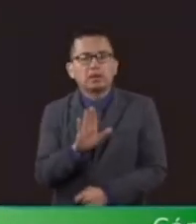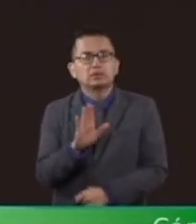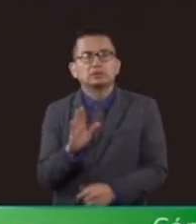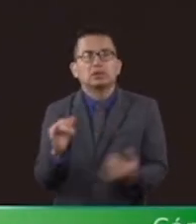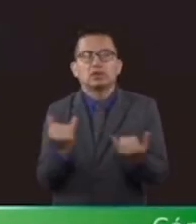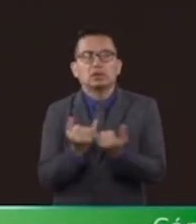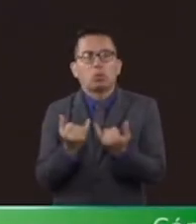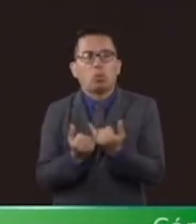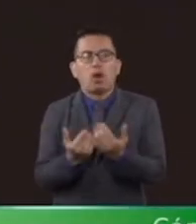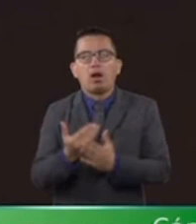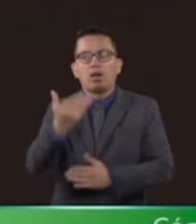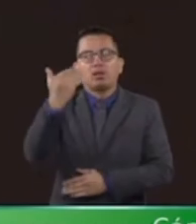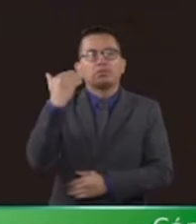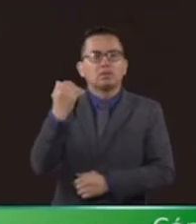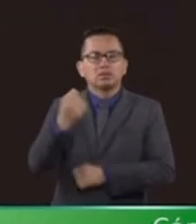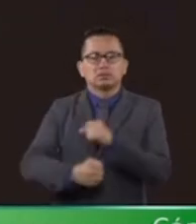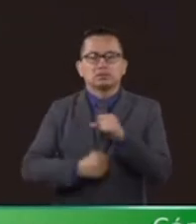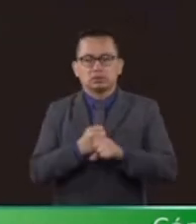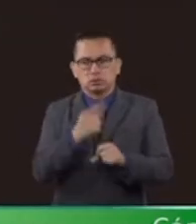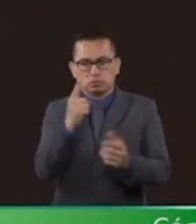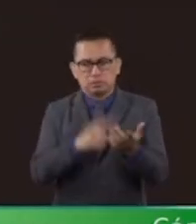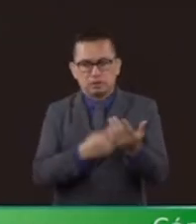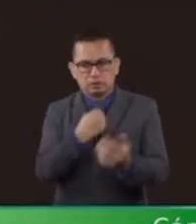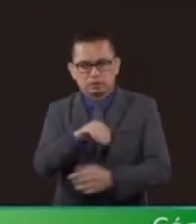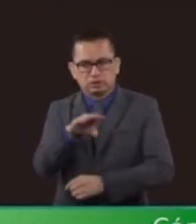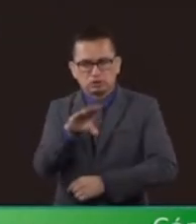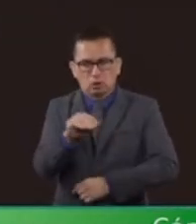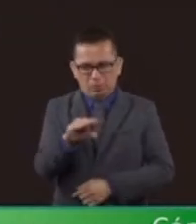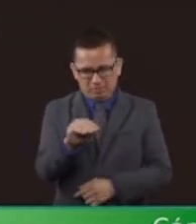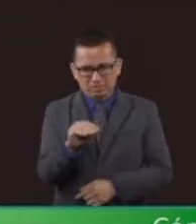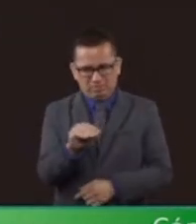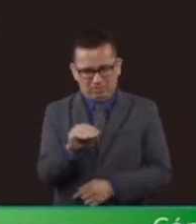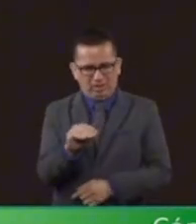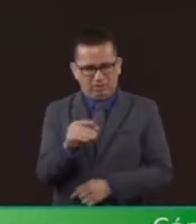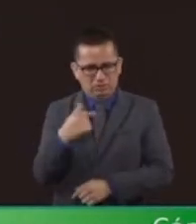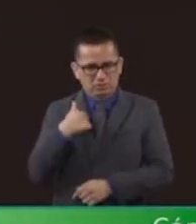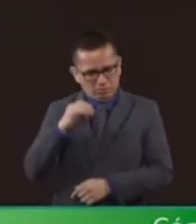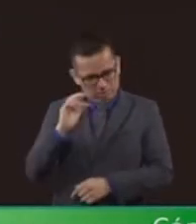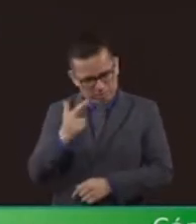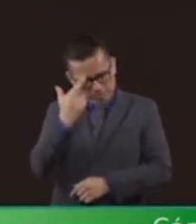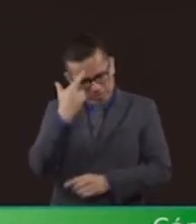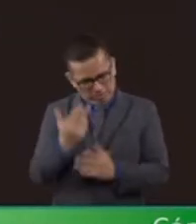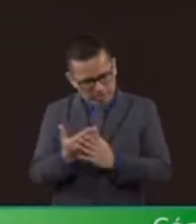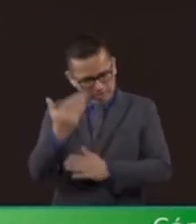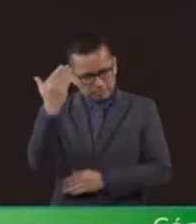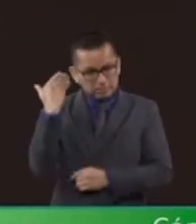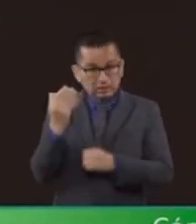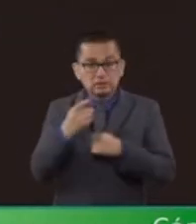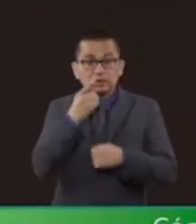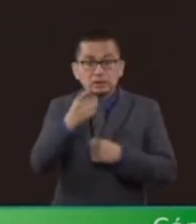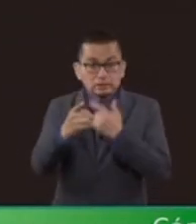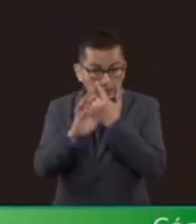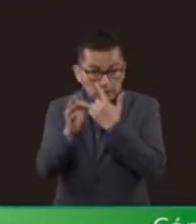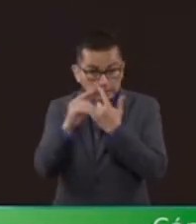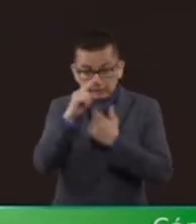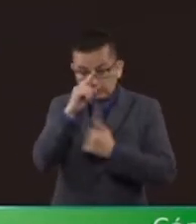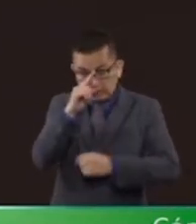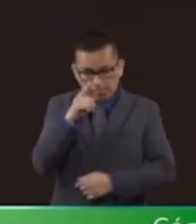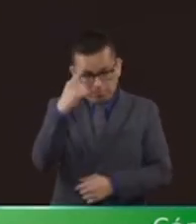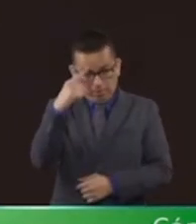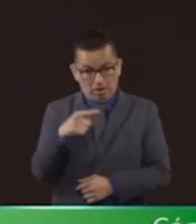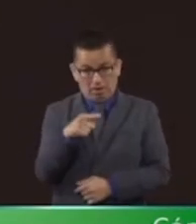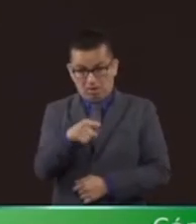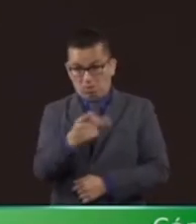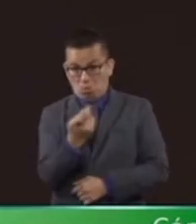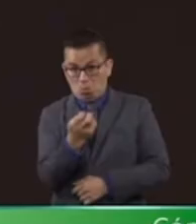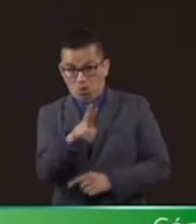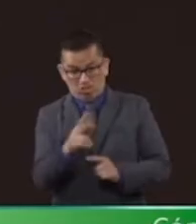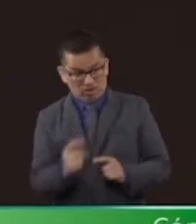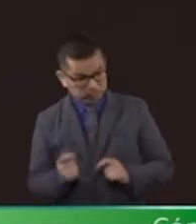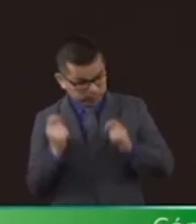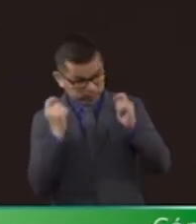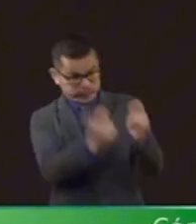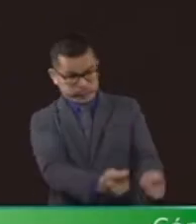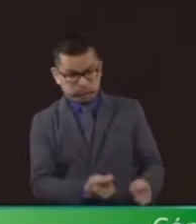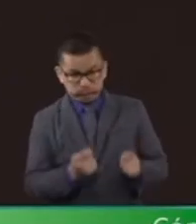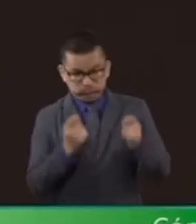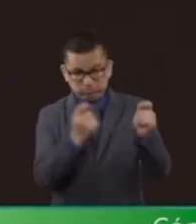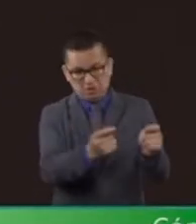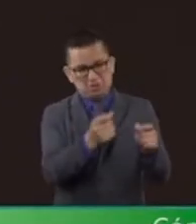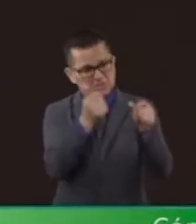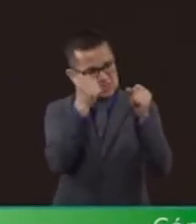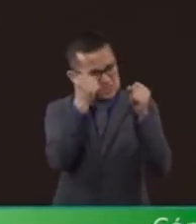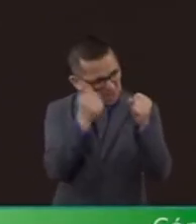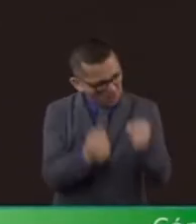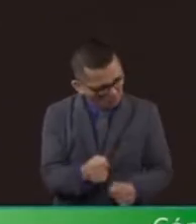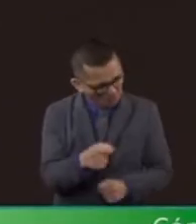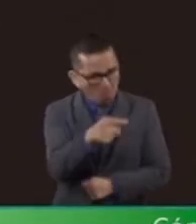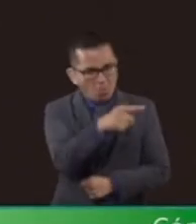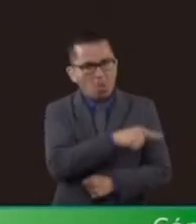no se me olvida la música de aquella época, que decían que si le dabas más poder al poder, más duro te venían a